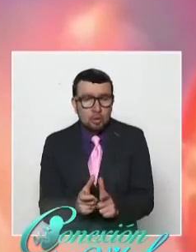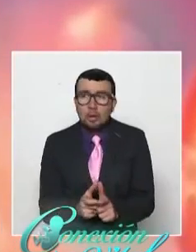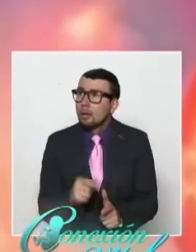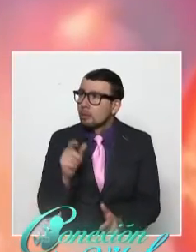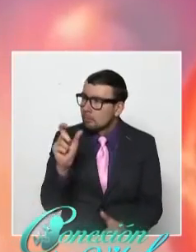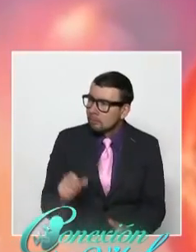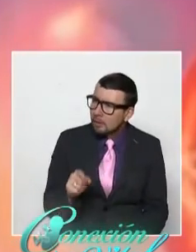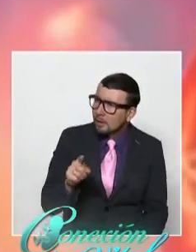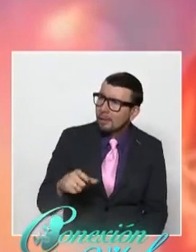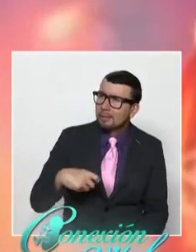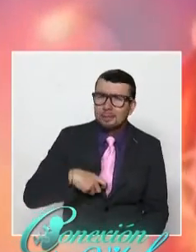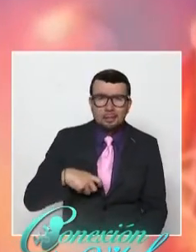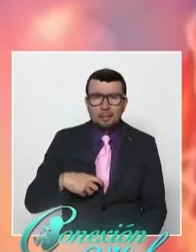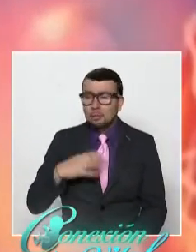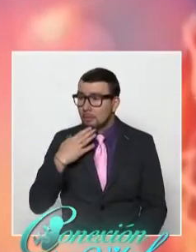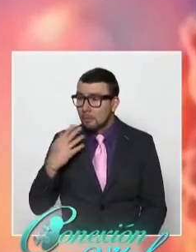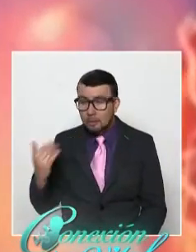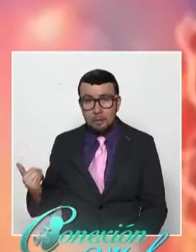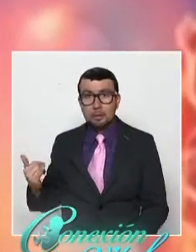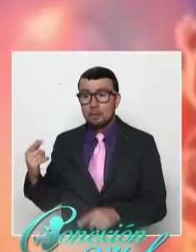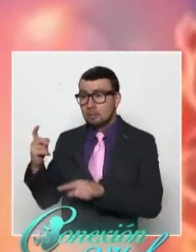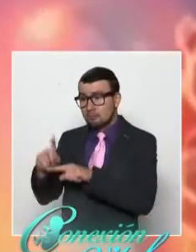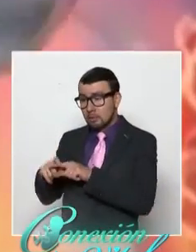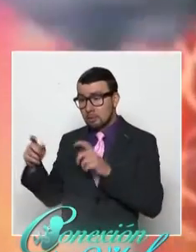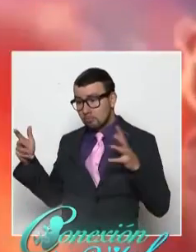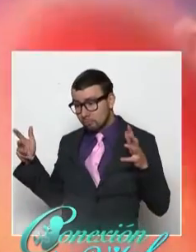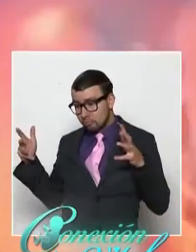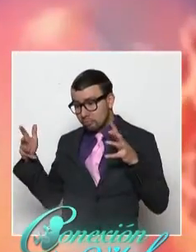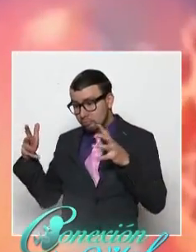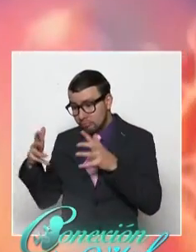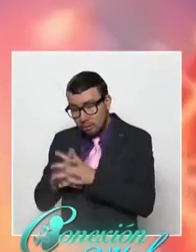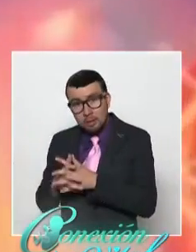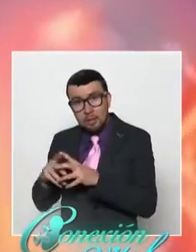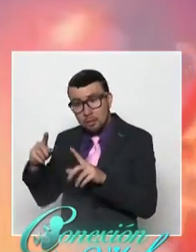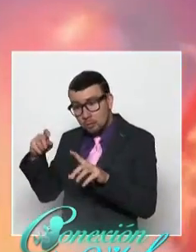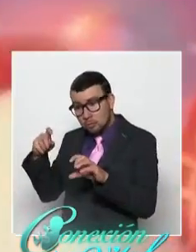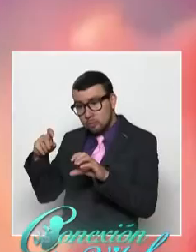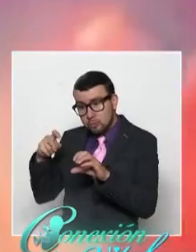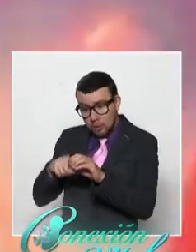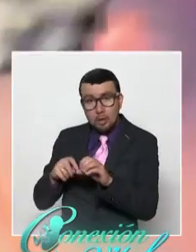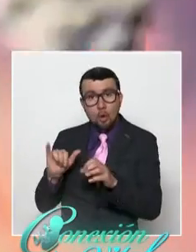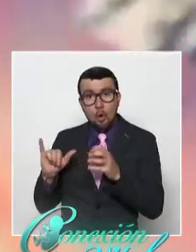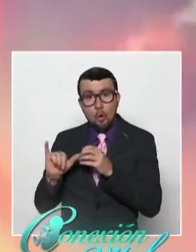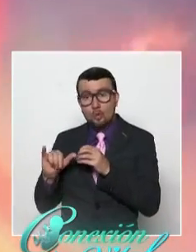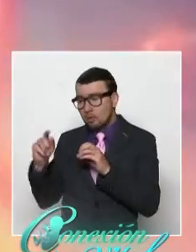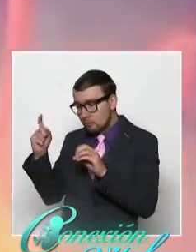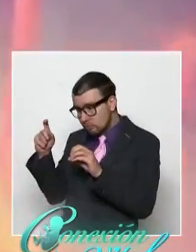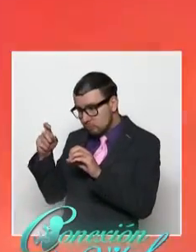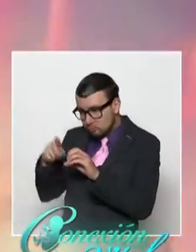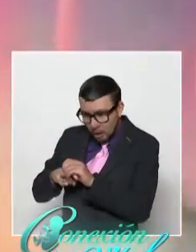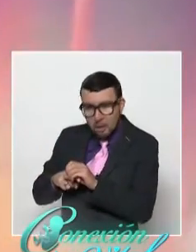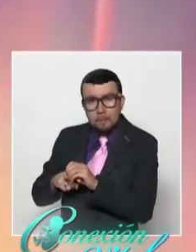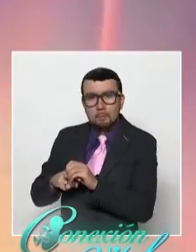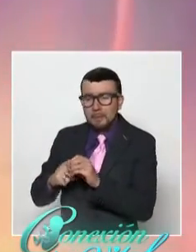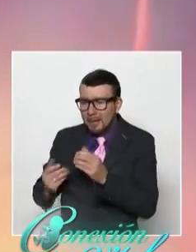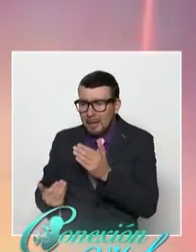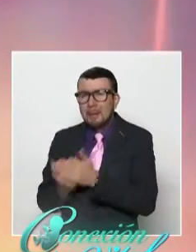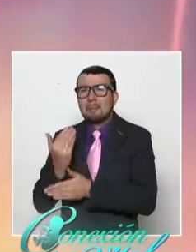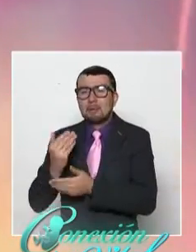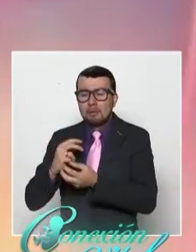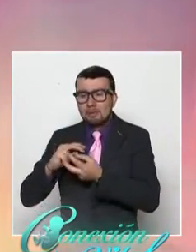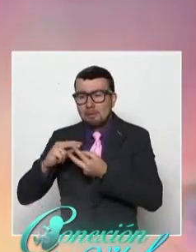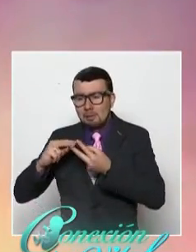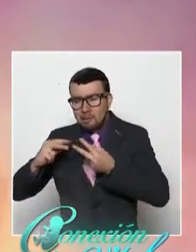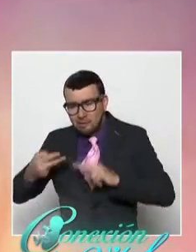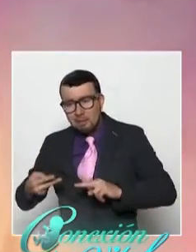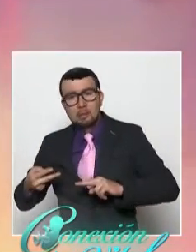alteración cuando se juntaron el espermatozoide y el óvulo. Sí. Entonces ahí se presentó una alteración y en estos